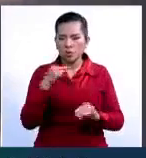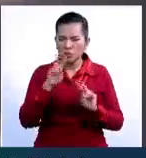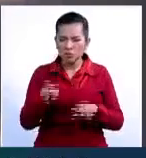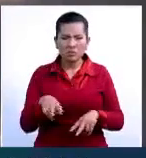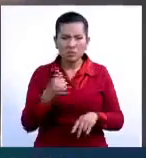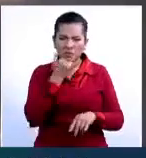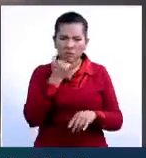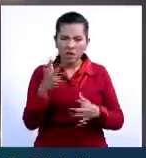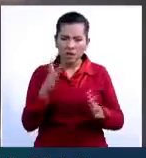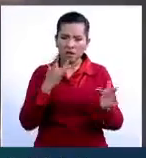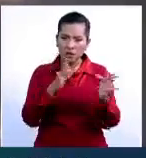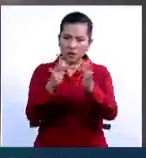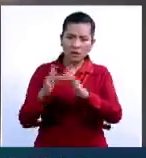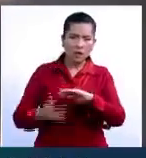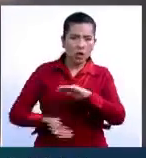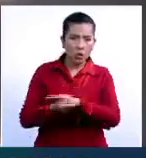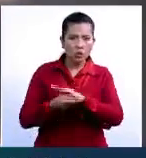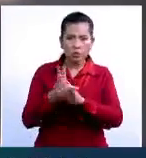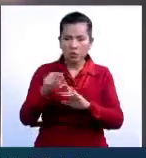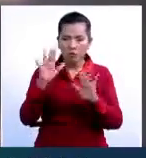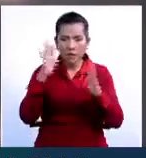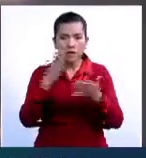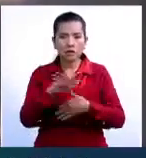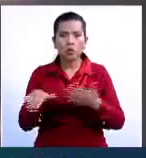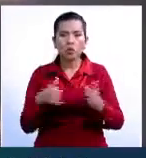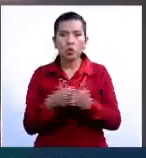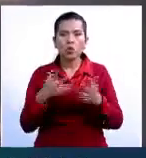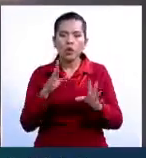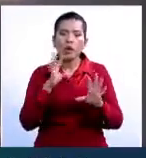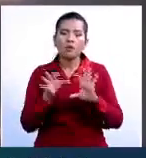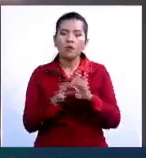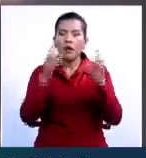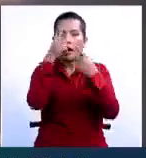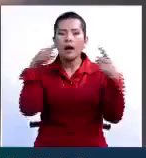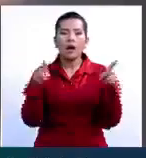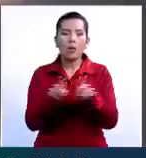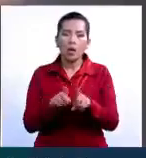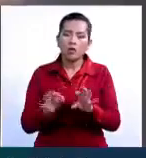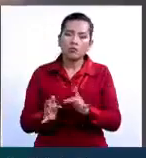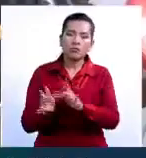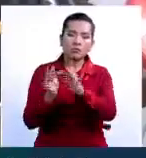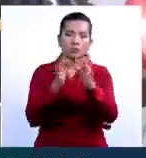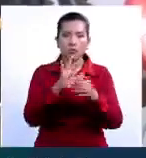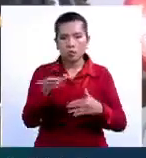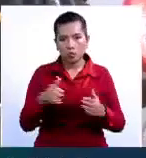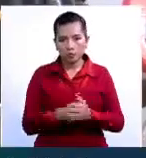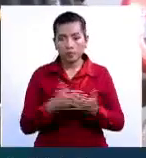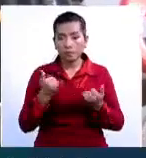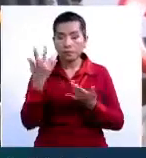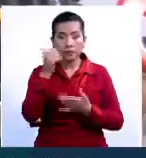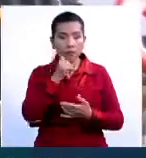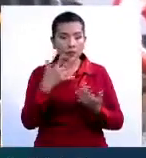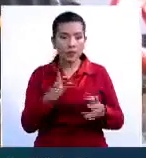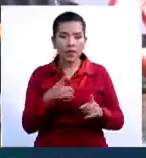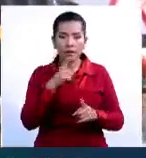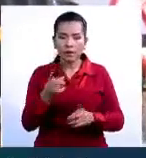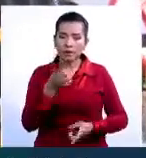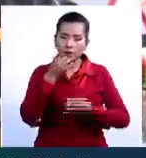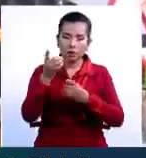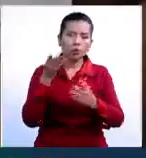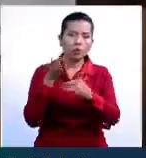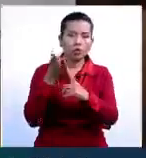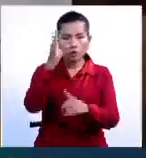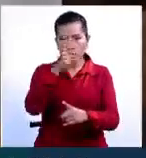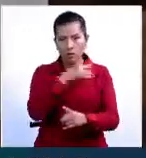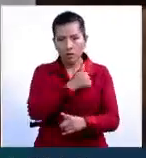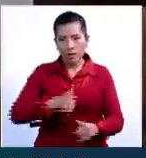red de corrupción, al parecer esto ya sería un consorcio de corrupción. La legisladora manifestó que la denuncia fue presentada en contra del alcalde